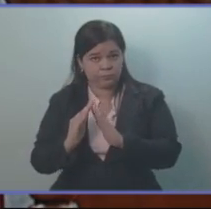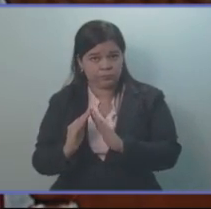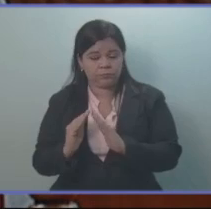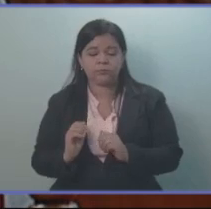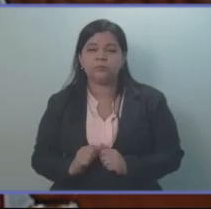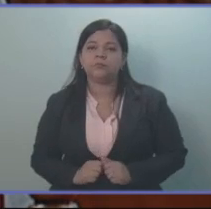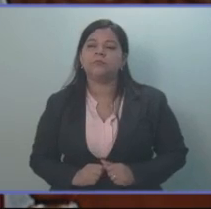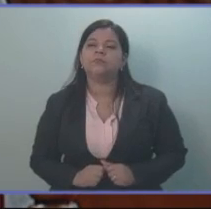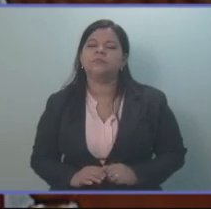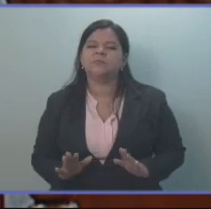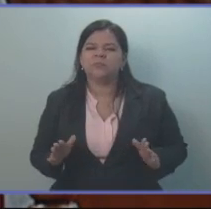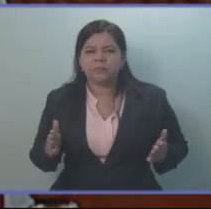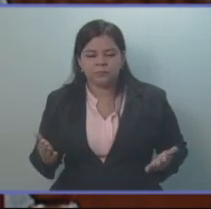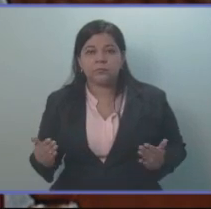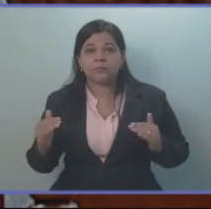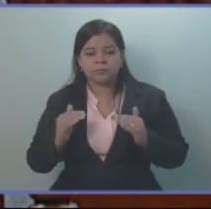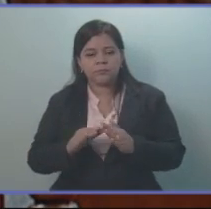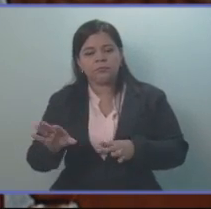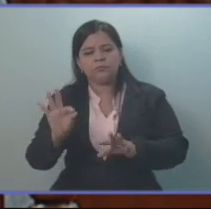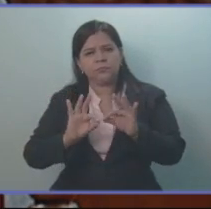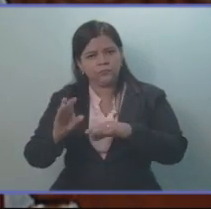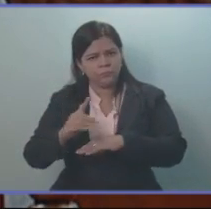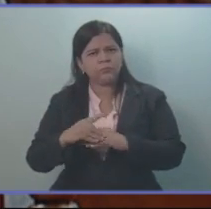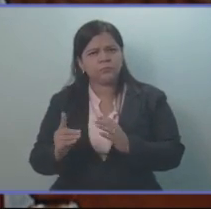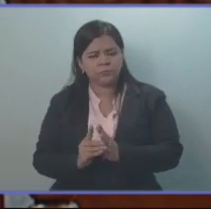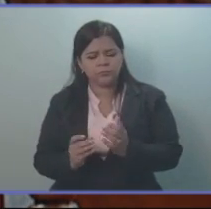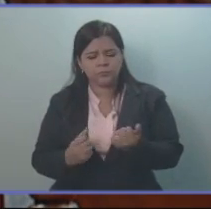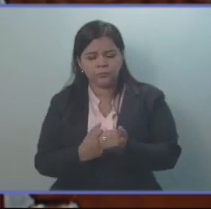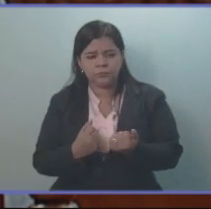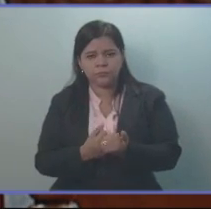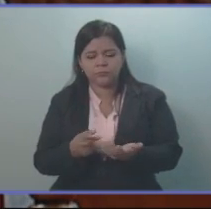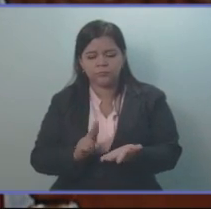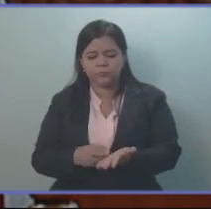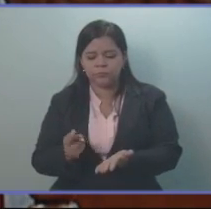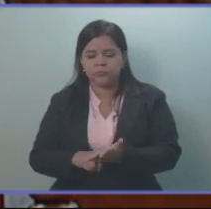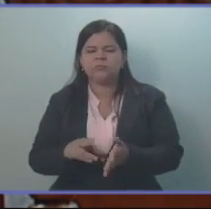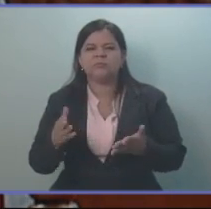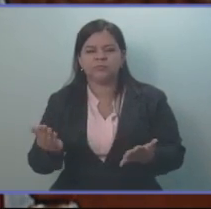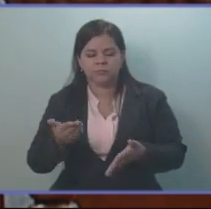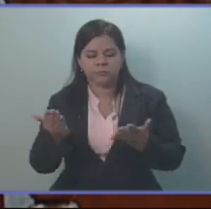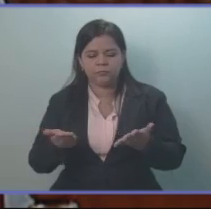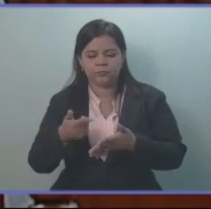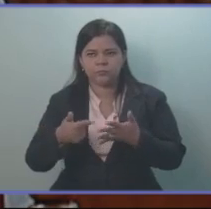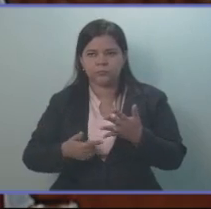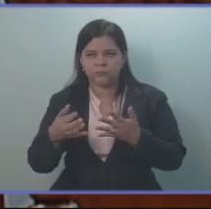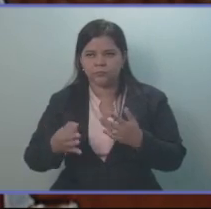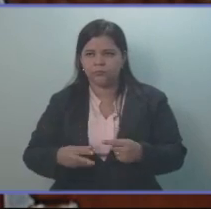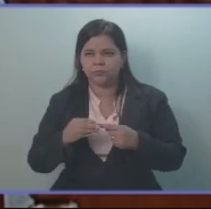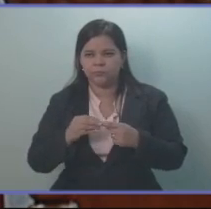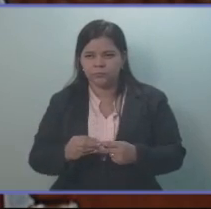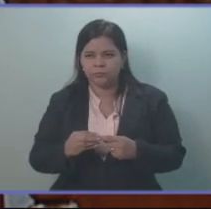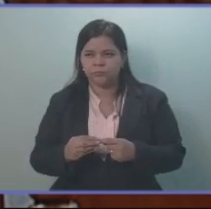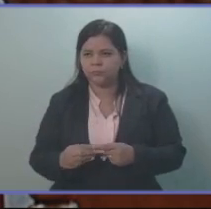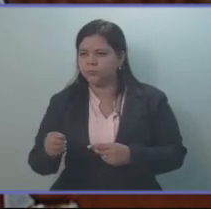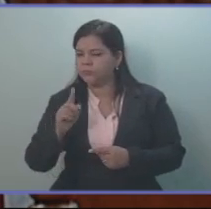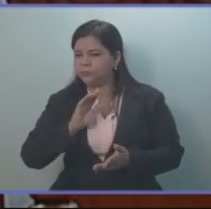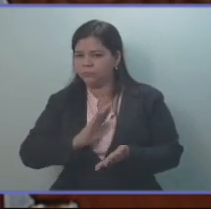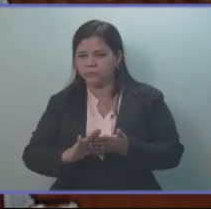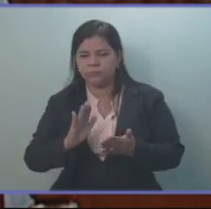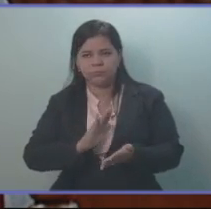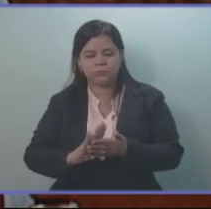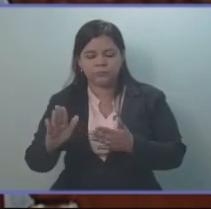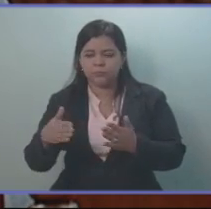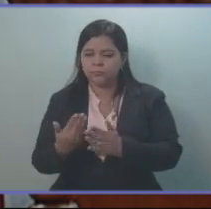Desarrollo Humano, así como de varios diputados, en el sentido se emita la ley especial para el subsidio y financiamiento a